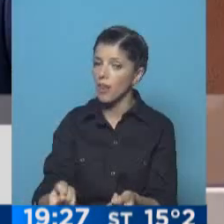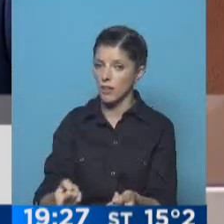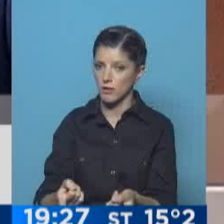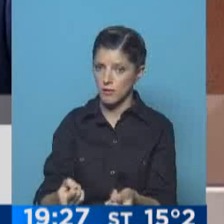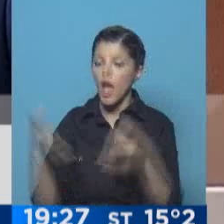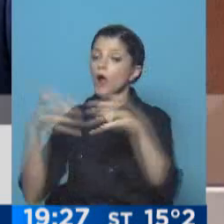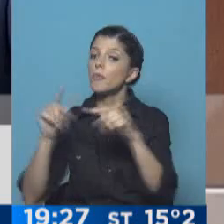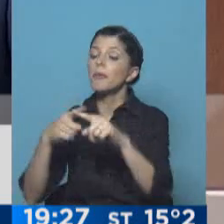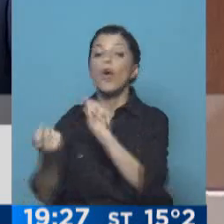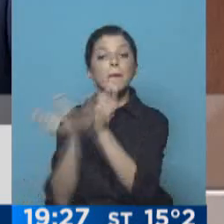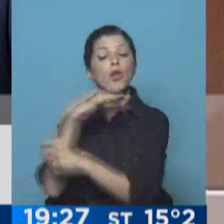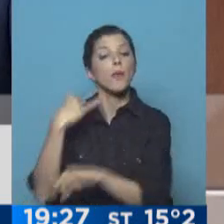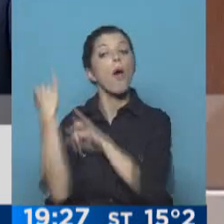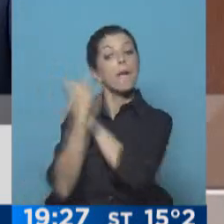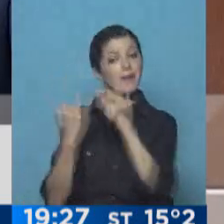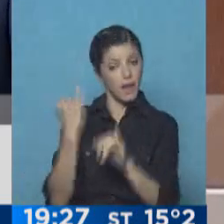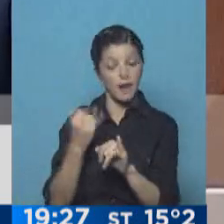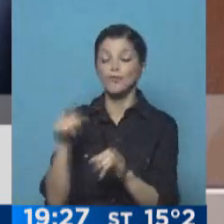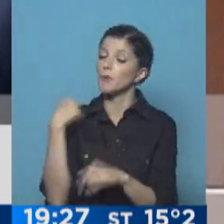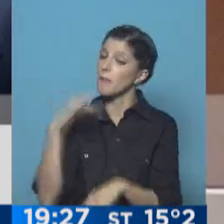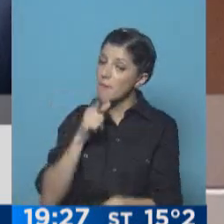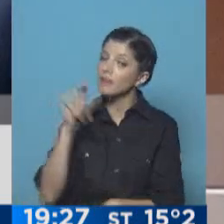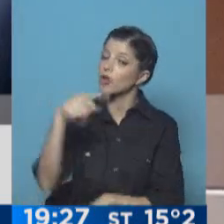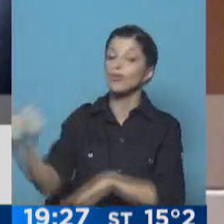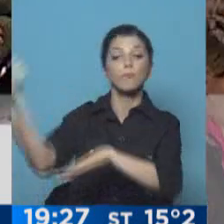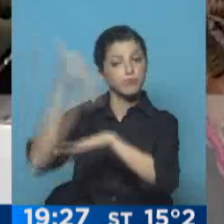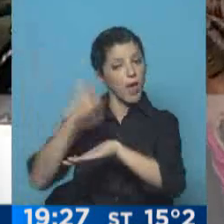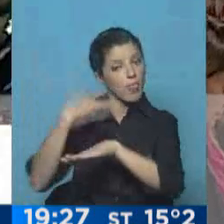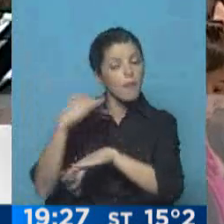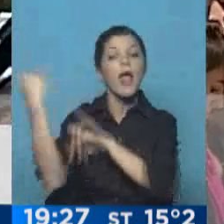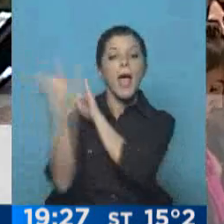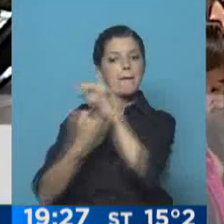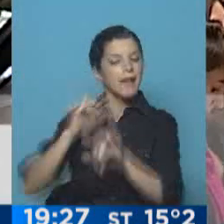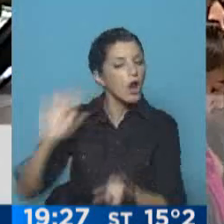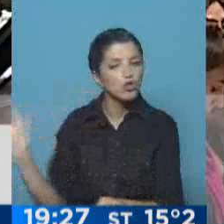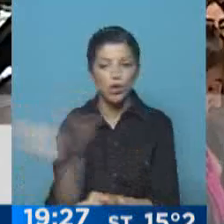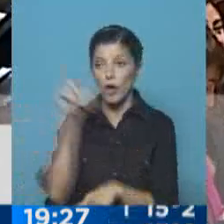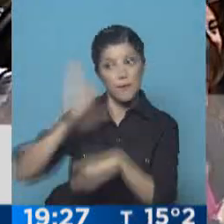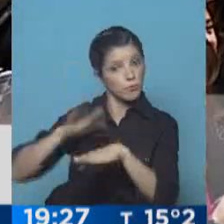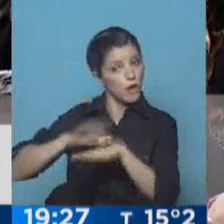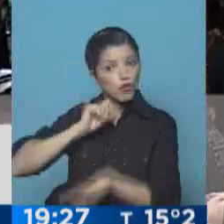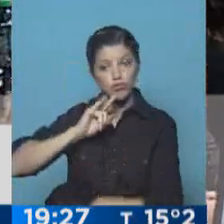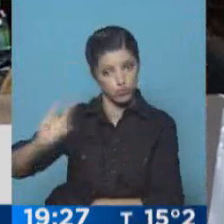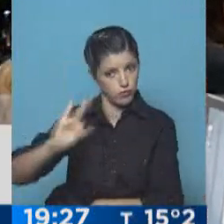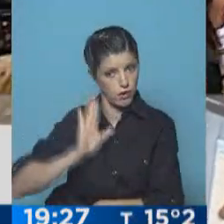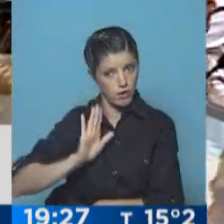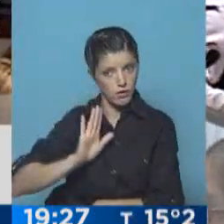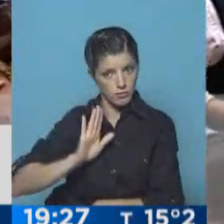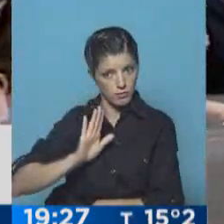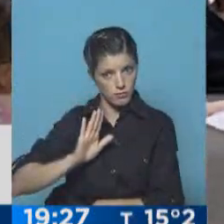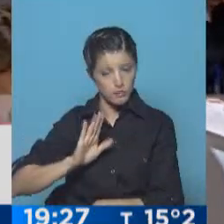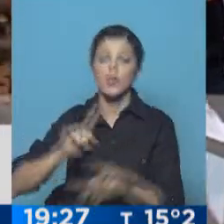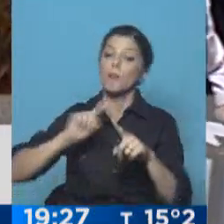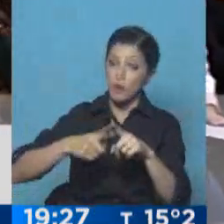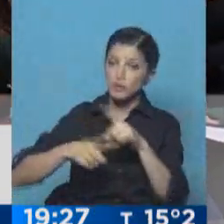Frente Cambiemos, y me parece que lo más lógico sería que vengan acá a dar explicaciones, porque hay una responsabilidad de carácter claramente política, más allá, digo,